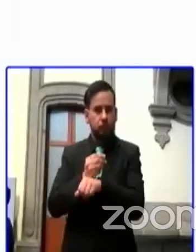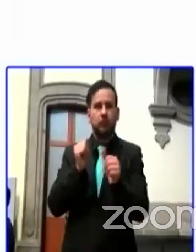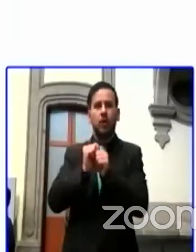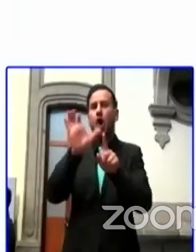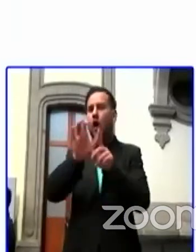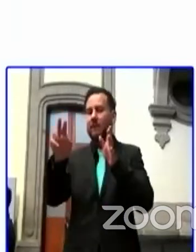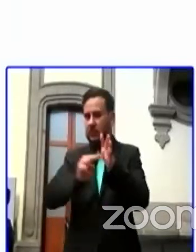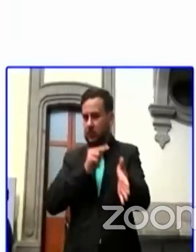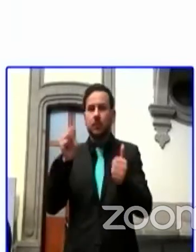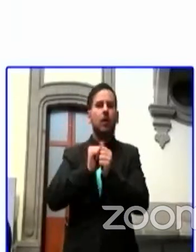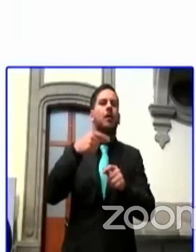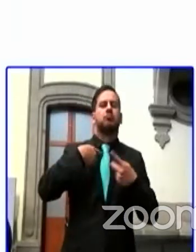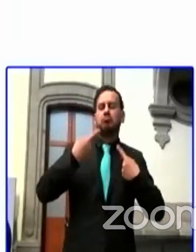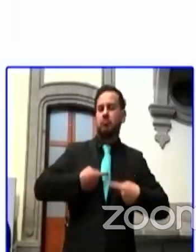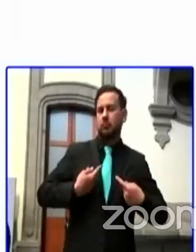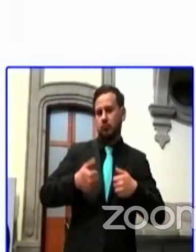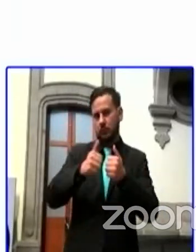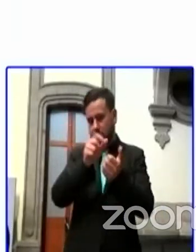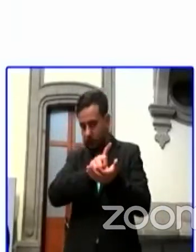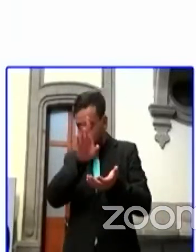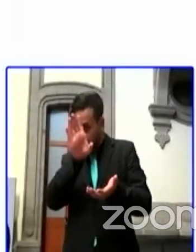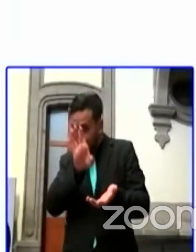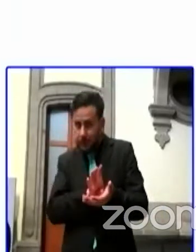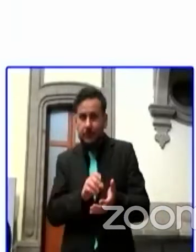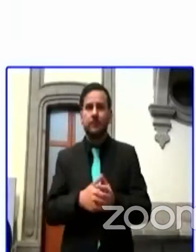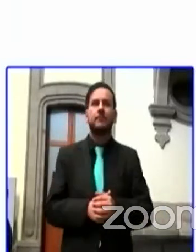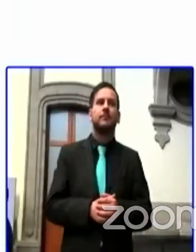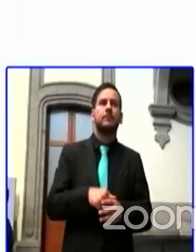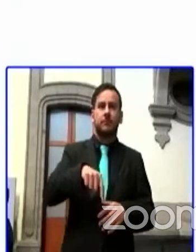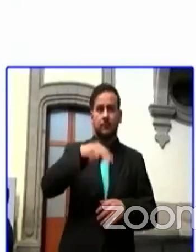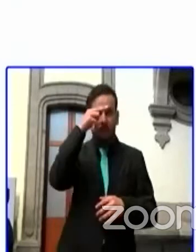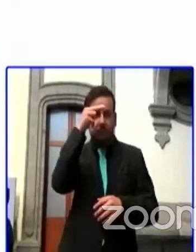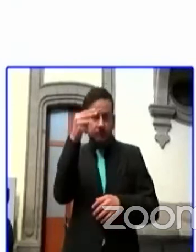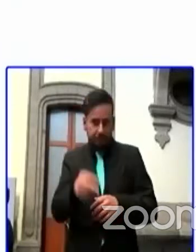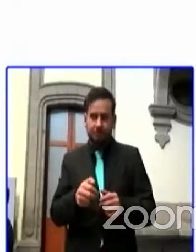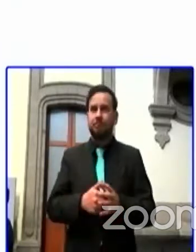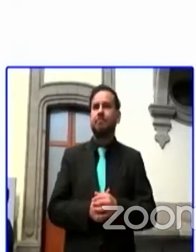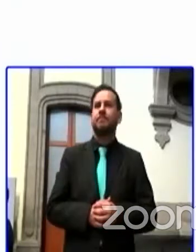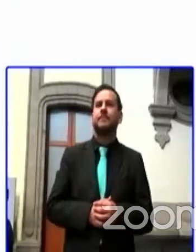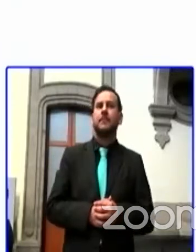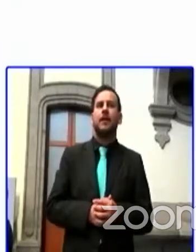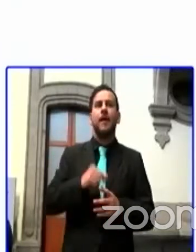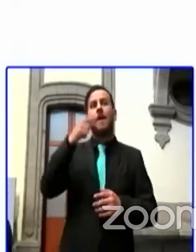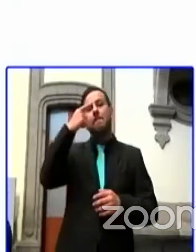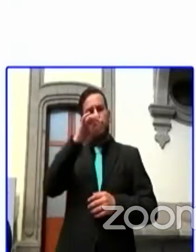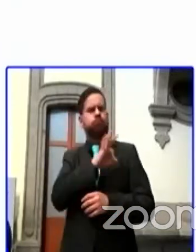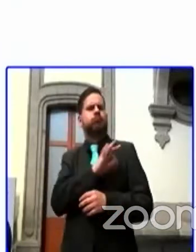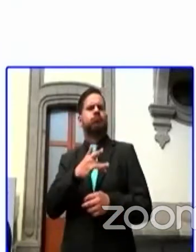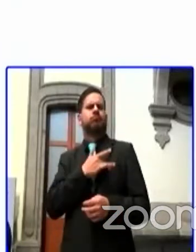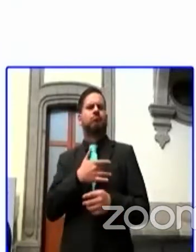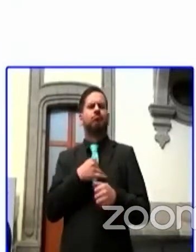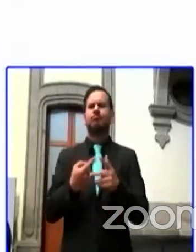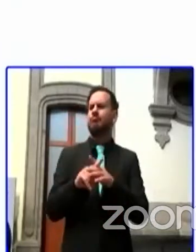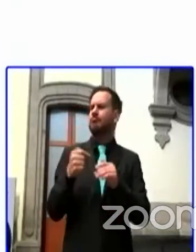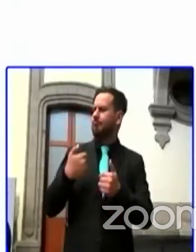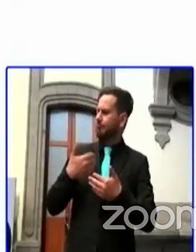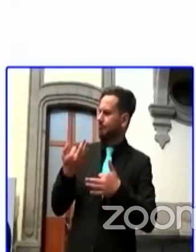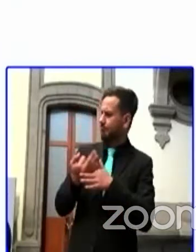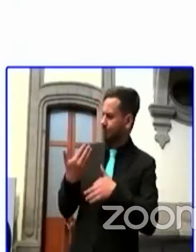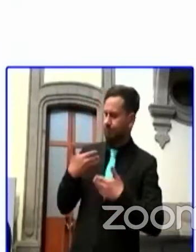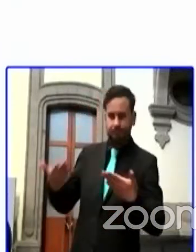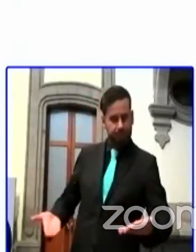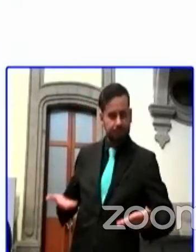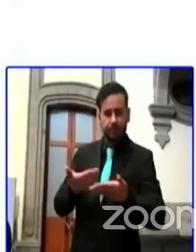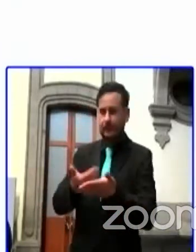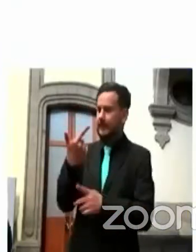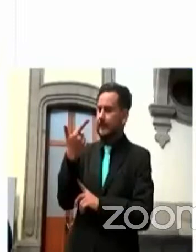Convención sobre los Derechos de las Personas con Discapacidad en México. Para dar inicio, me permito presentar a